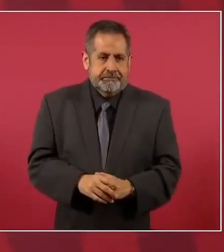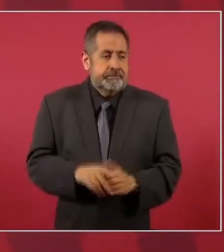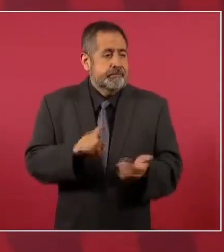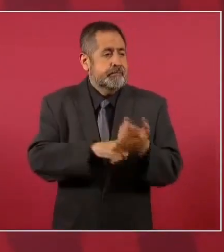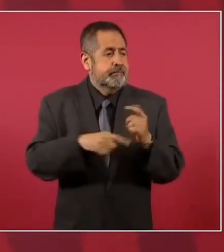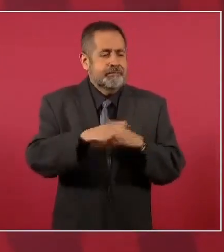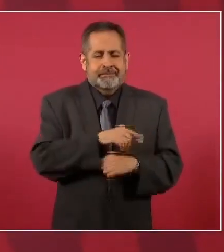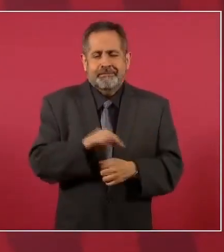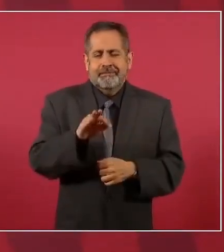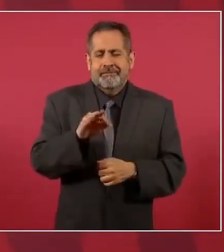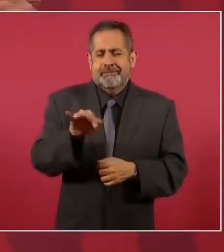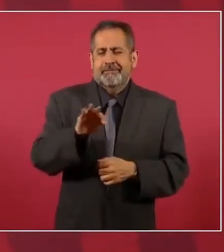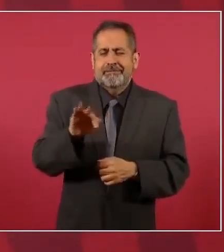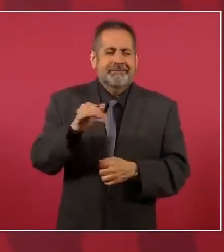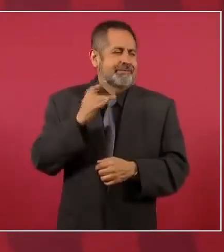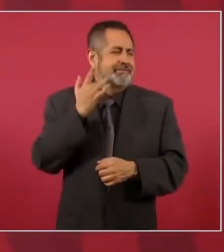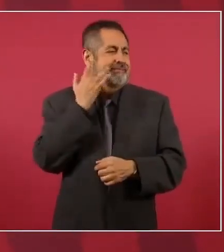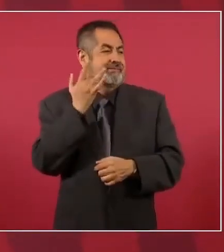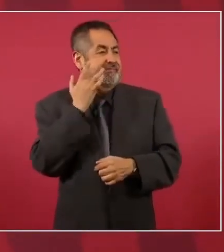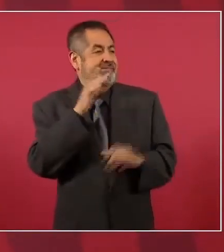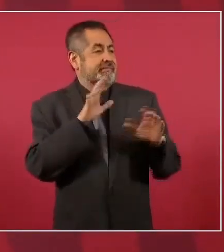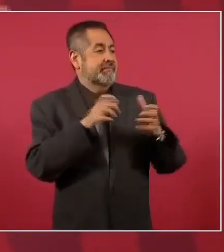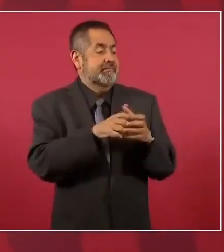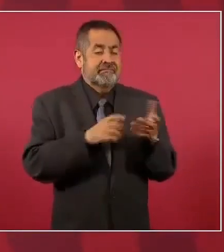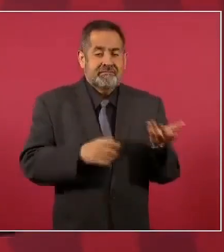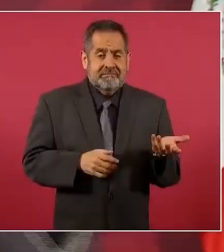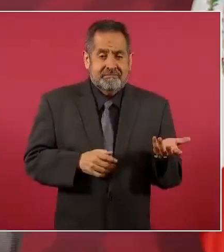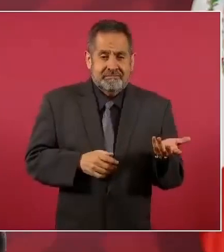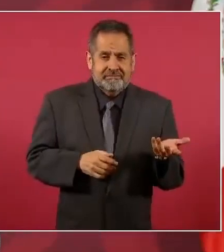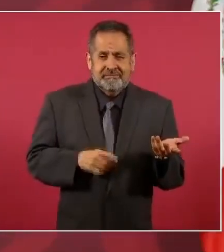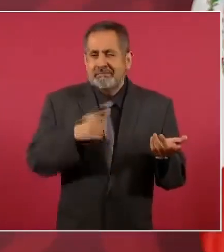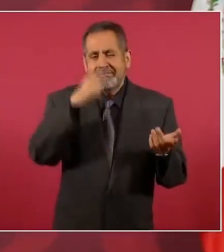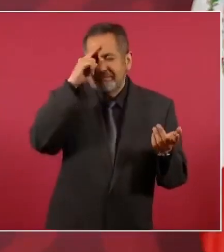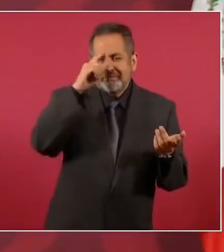fifís, pues esos no es por el INE,